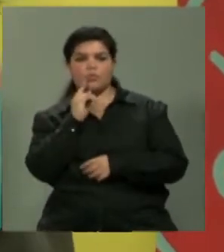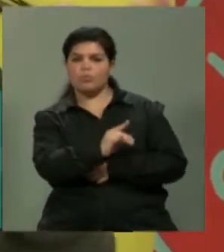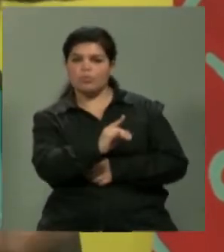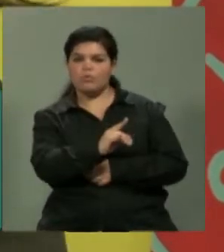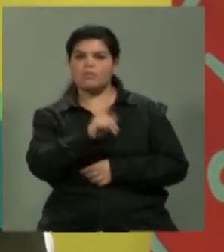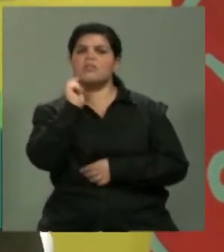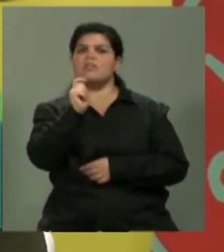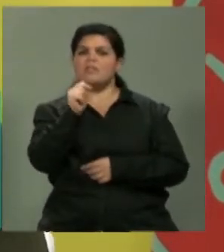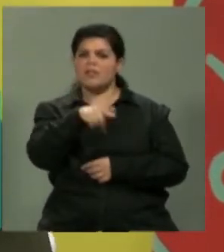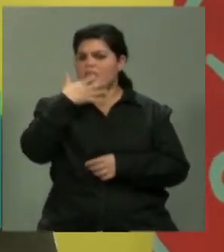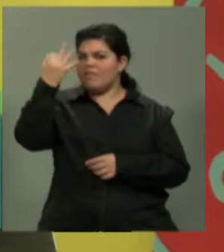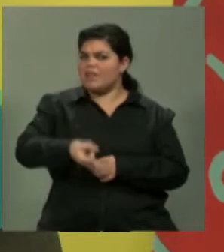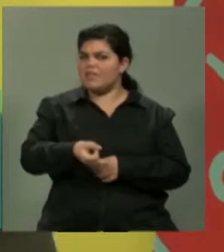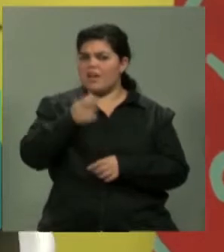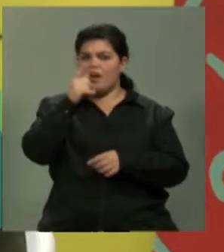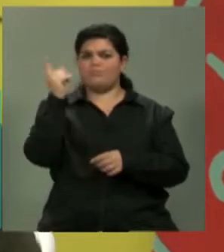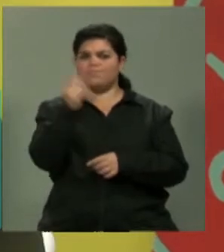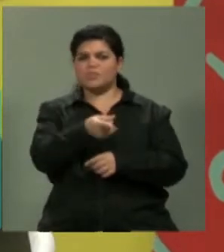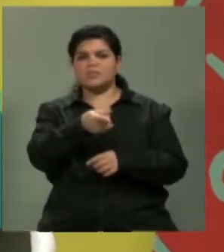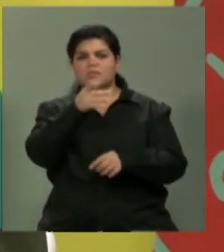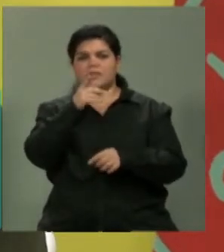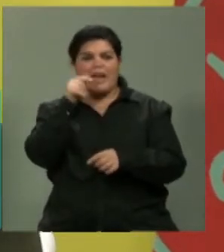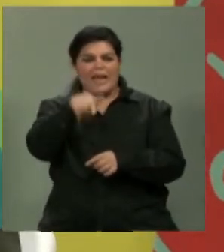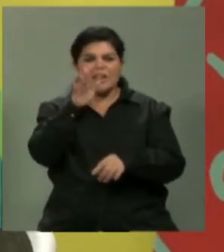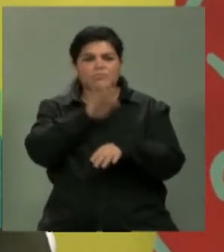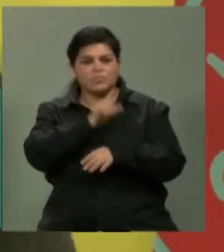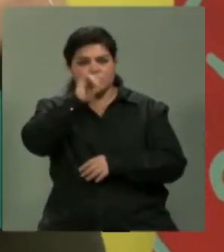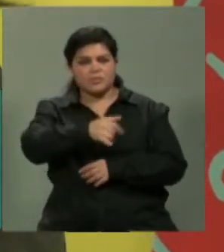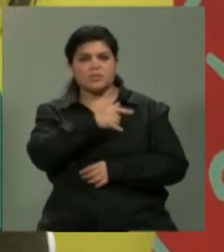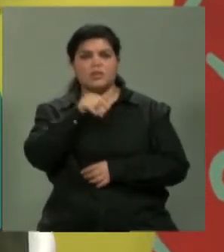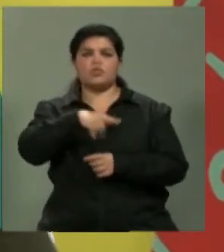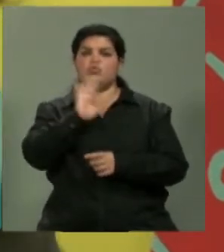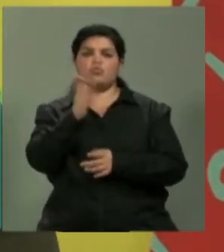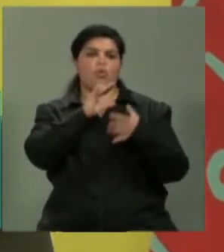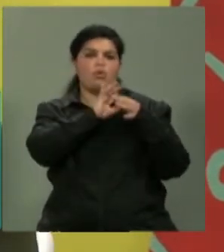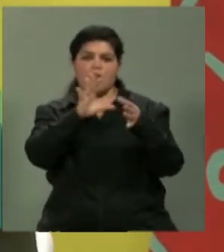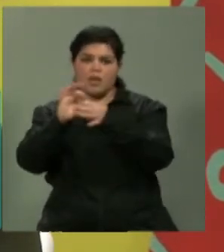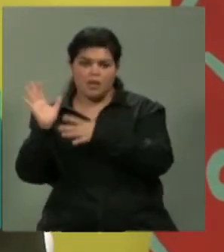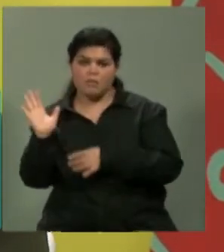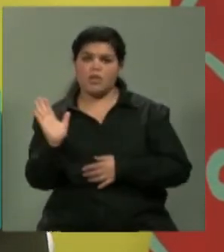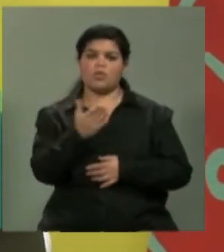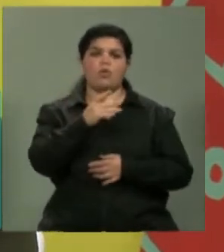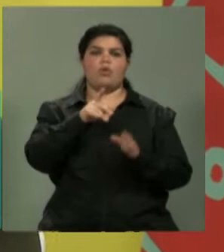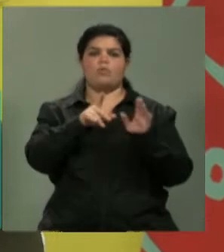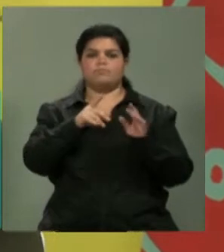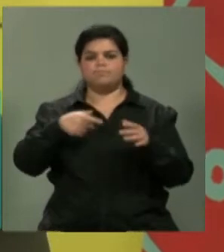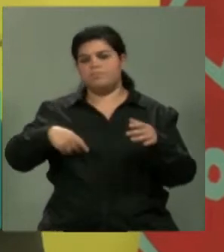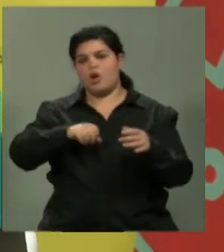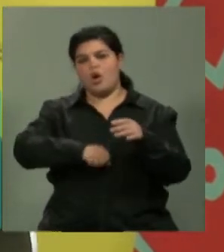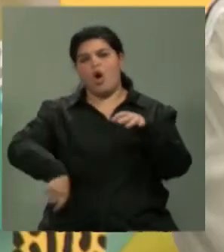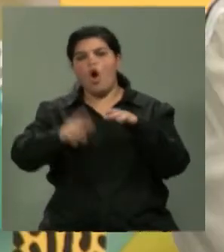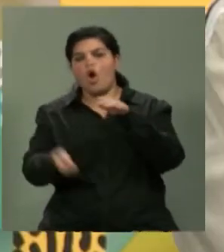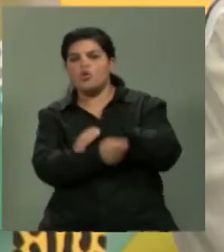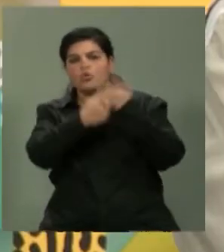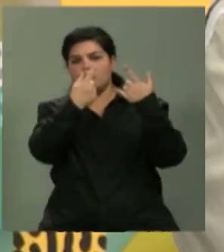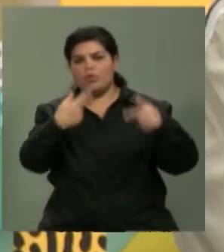no se culpabiliza realmente a quienes tienen el poder, a quienes tienen el dinero, porque todos siguen libres, todos los corruptos y todas las personas que los mandan a delinquir. Han